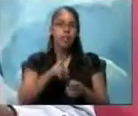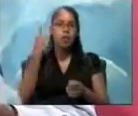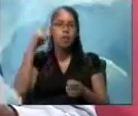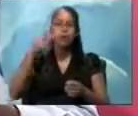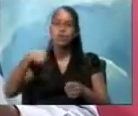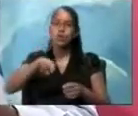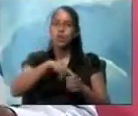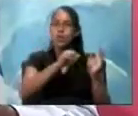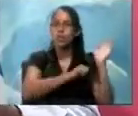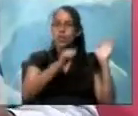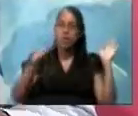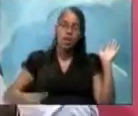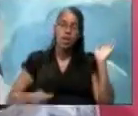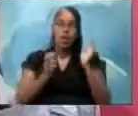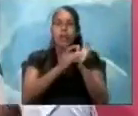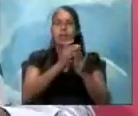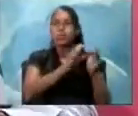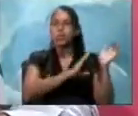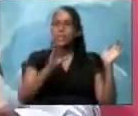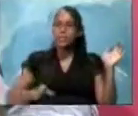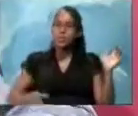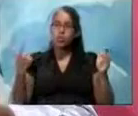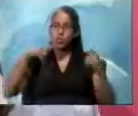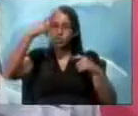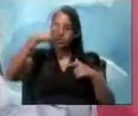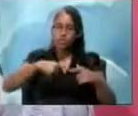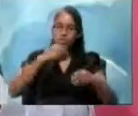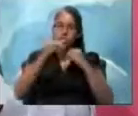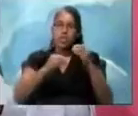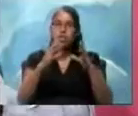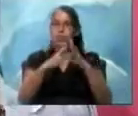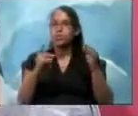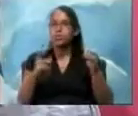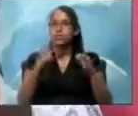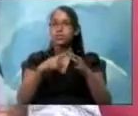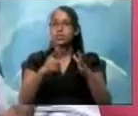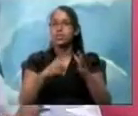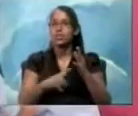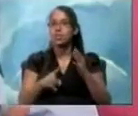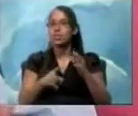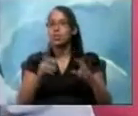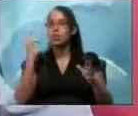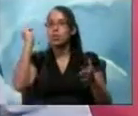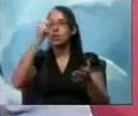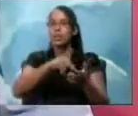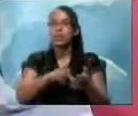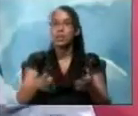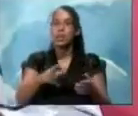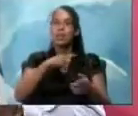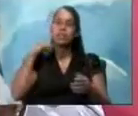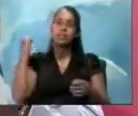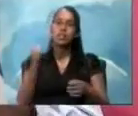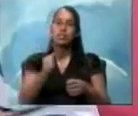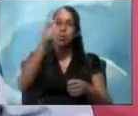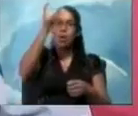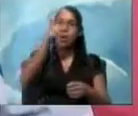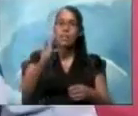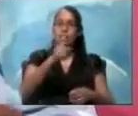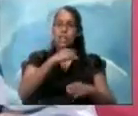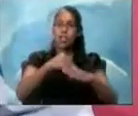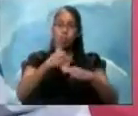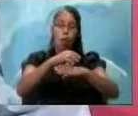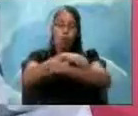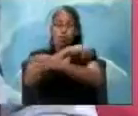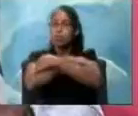nuestro Señor Jesucristo tuvo que hacer todo esto. Nuestro Señor Jesucristo tuvo que llegar al matadero, tuvo que ser como un cordero,